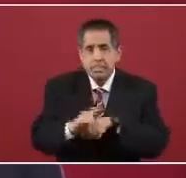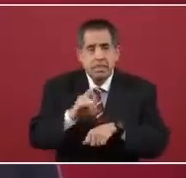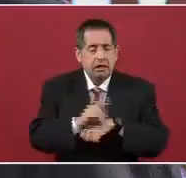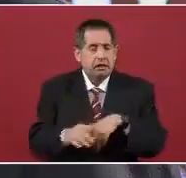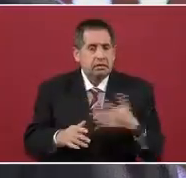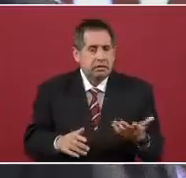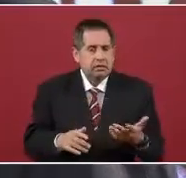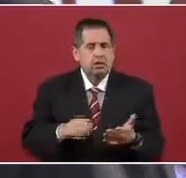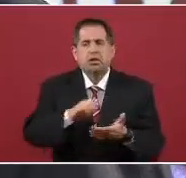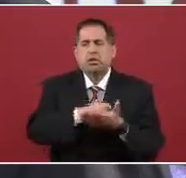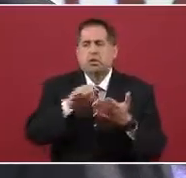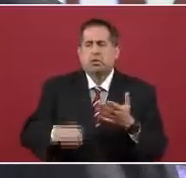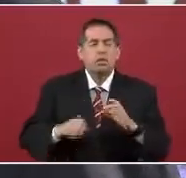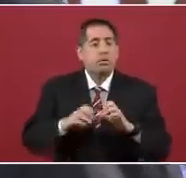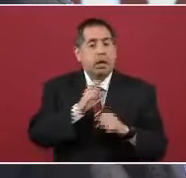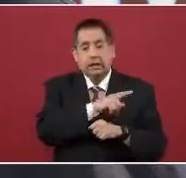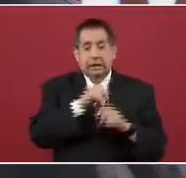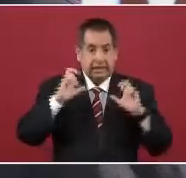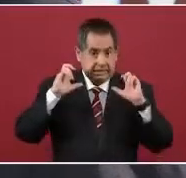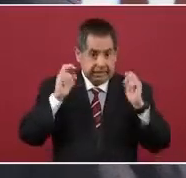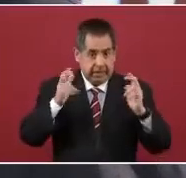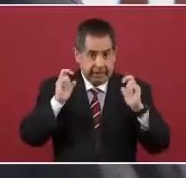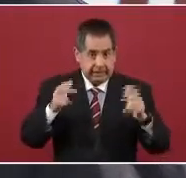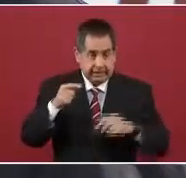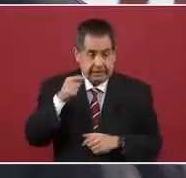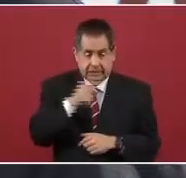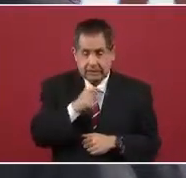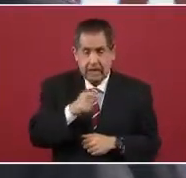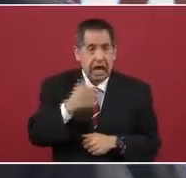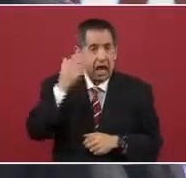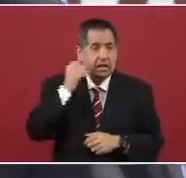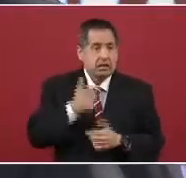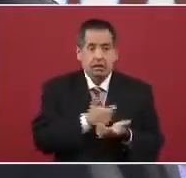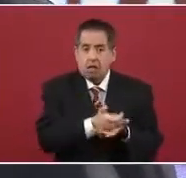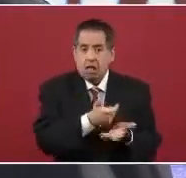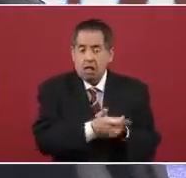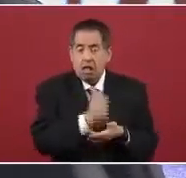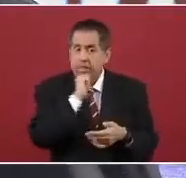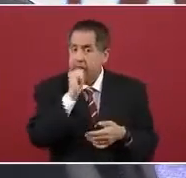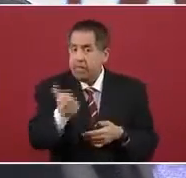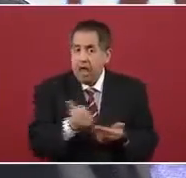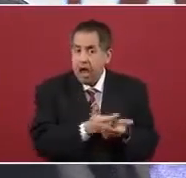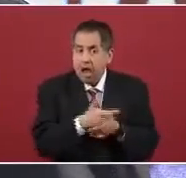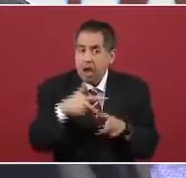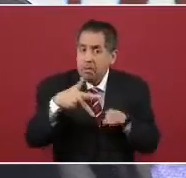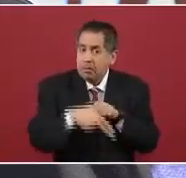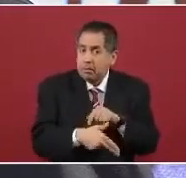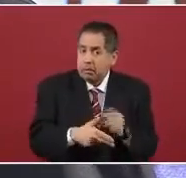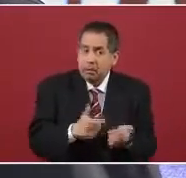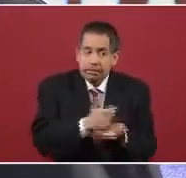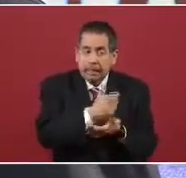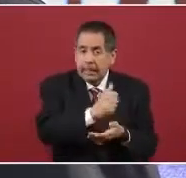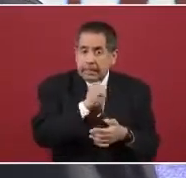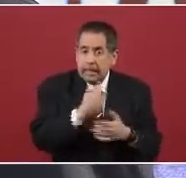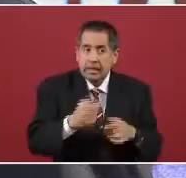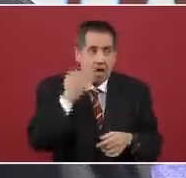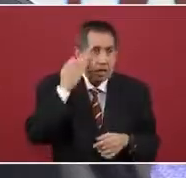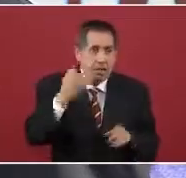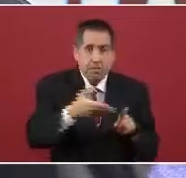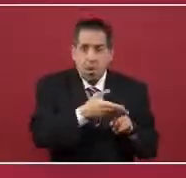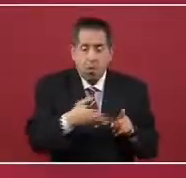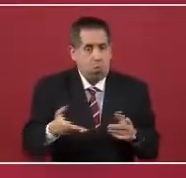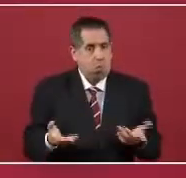en el caso, por ejemplo, de Chiapas, se les dejó de pagar a los maestros durante un tiempo.